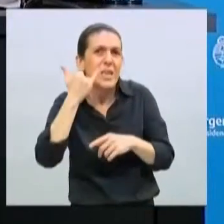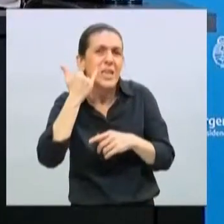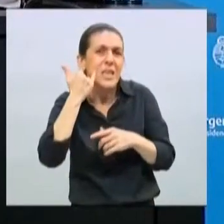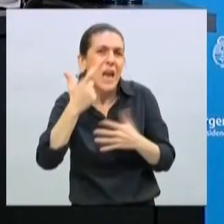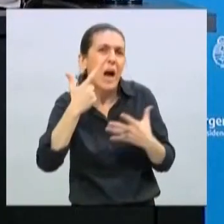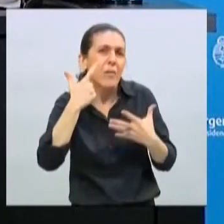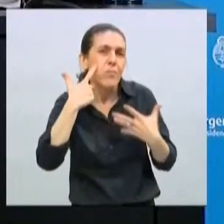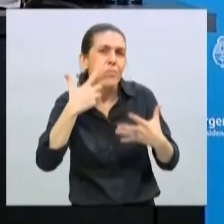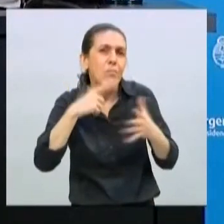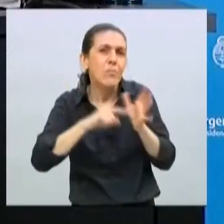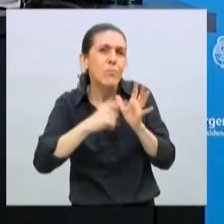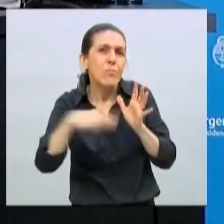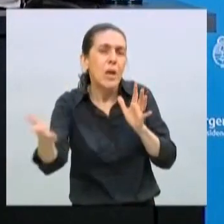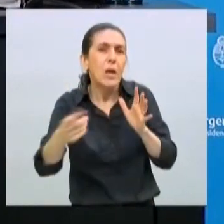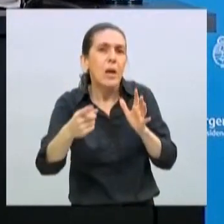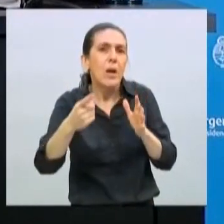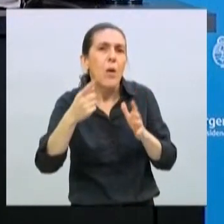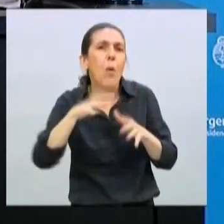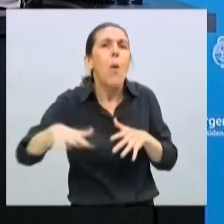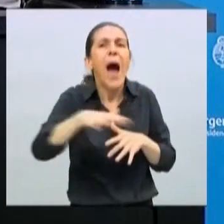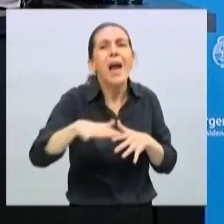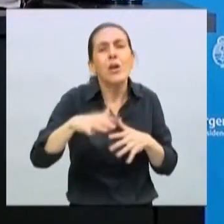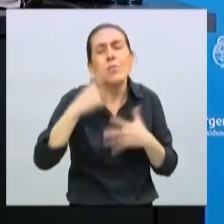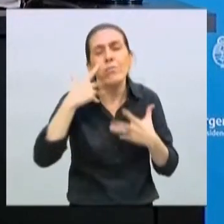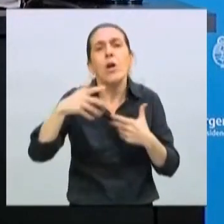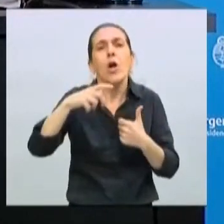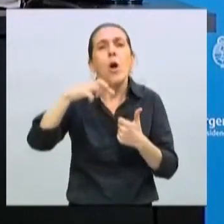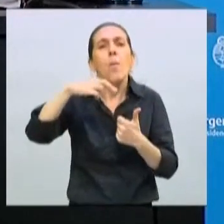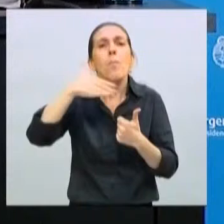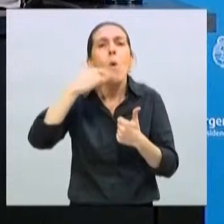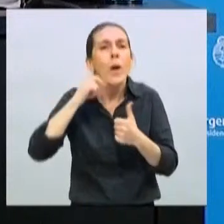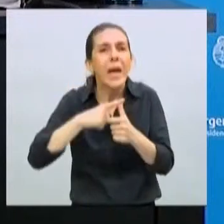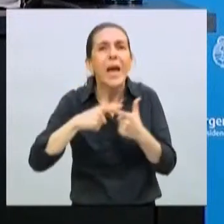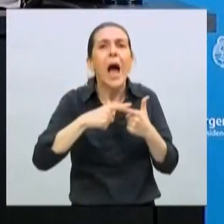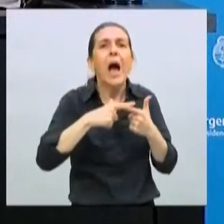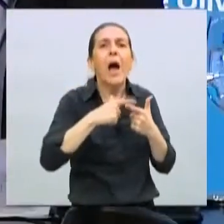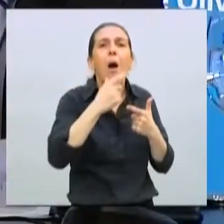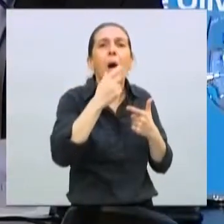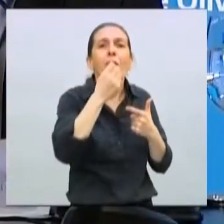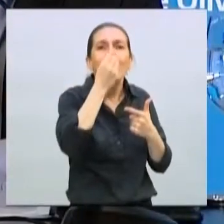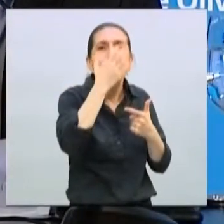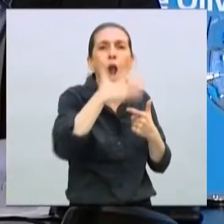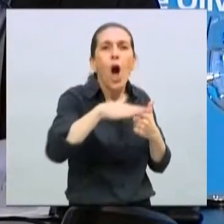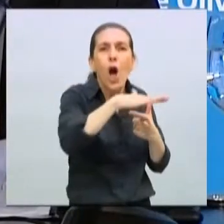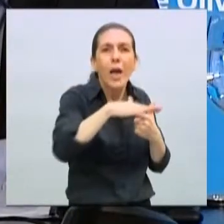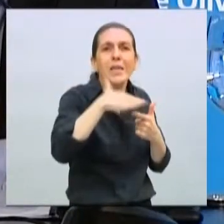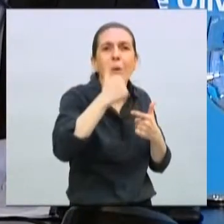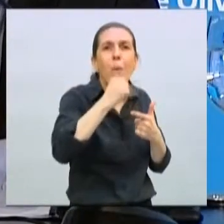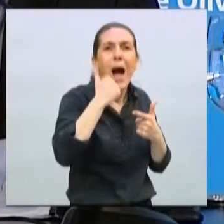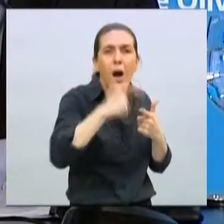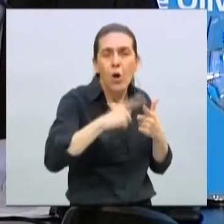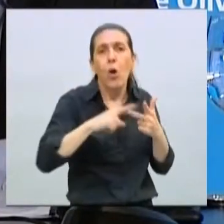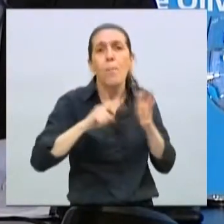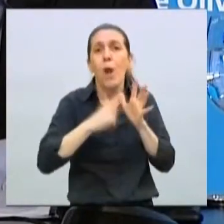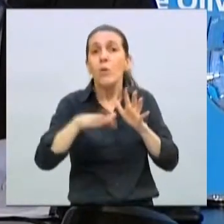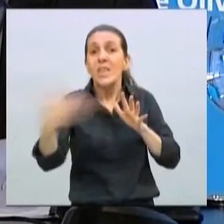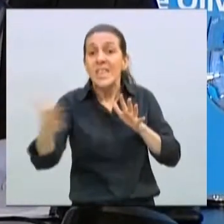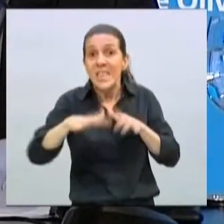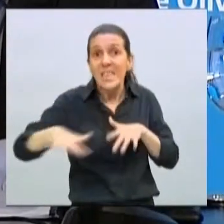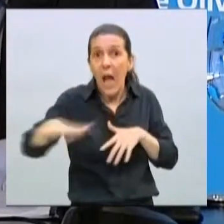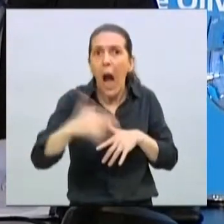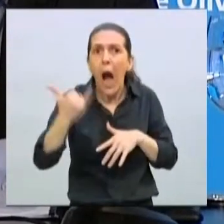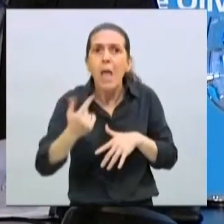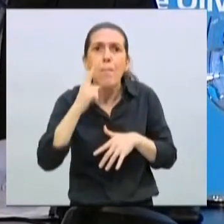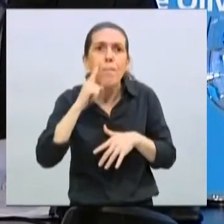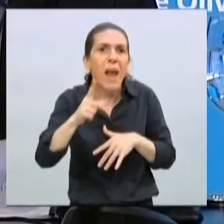caso de Padre Mujica, se ha conocido Bajo Flores. En la provincia de Buenos Aires tenemos